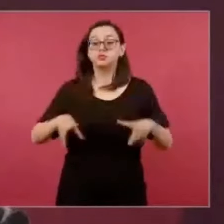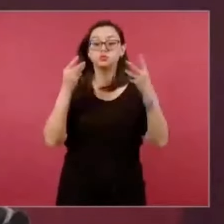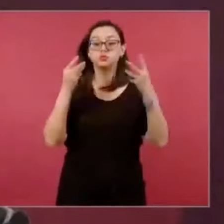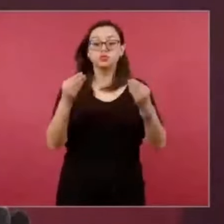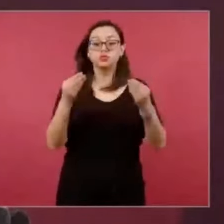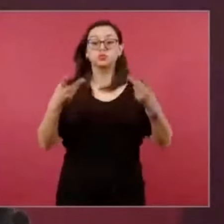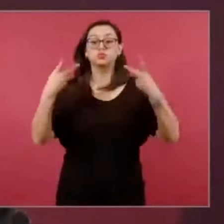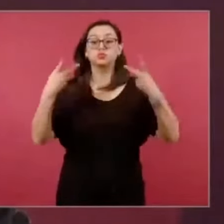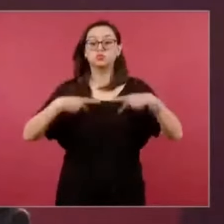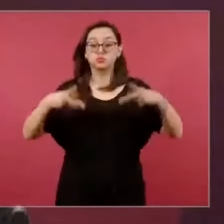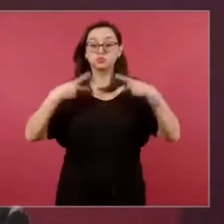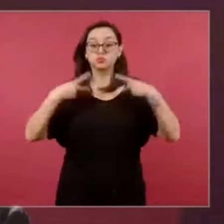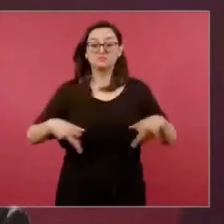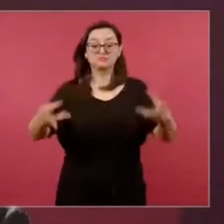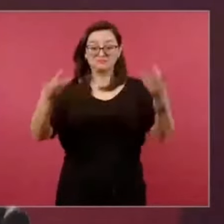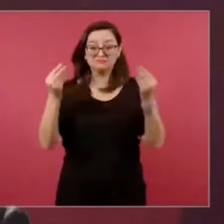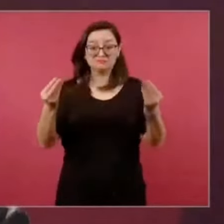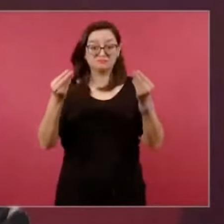es gente buena,